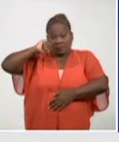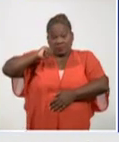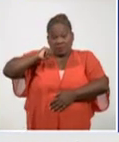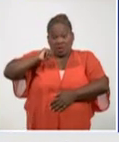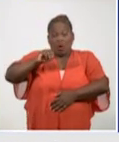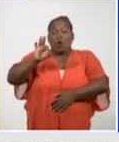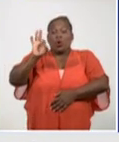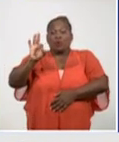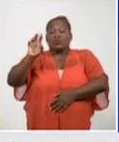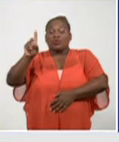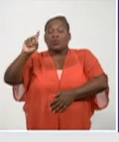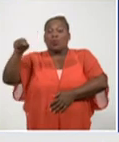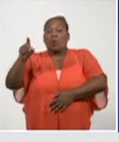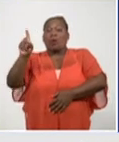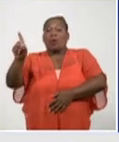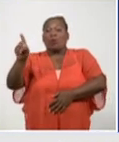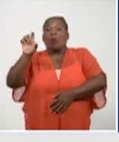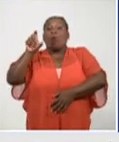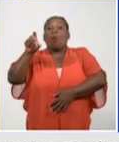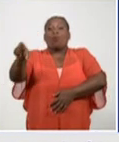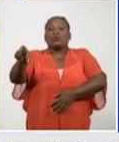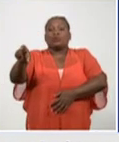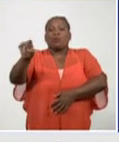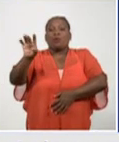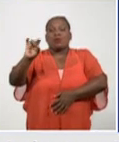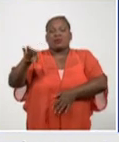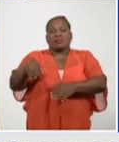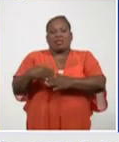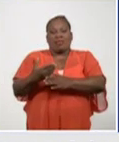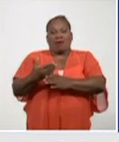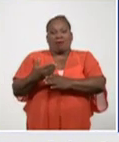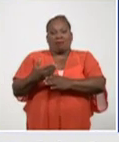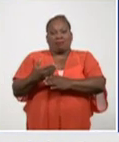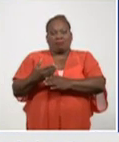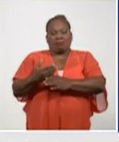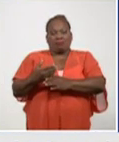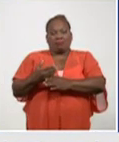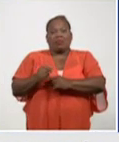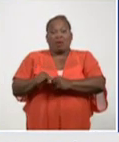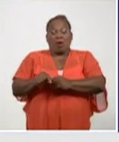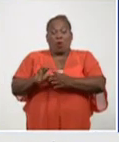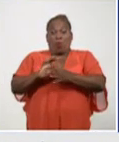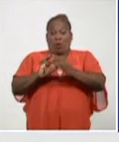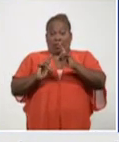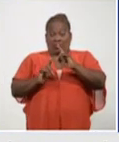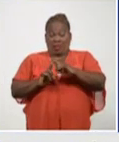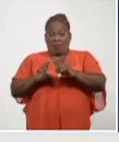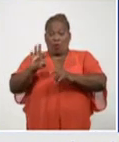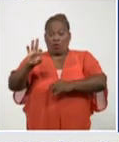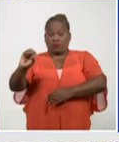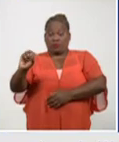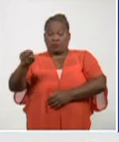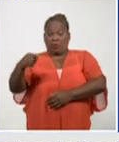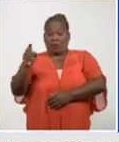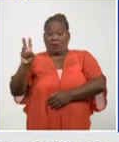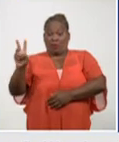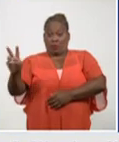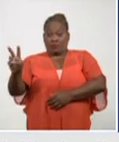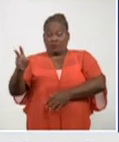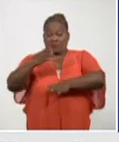81,1 en los últimos 15 días, Guantánamo 80,2, Santiago de Cuba